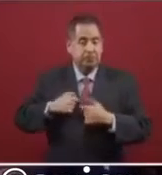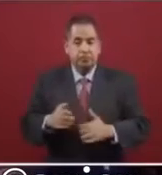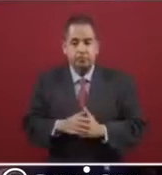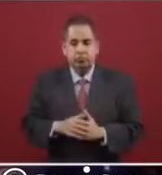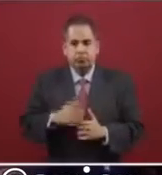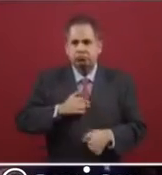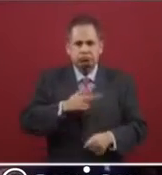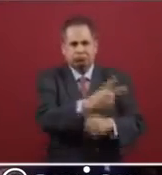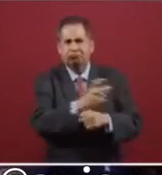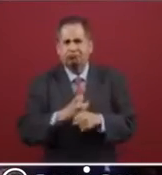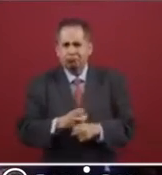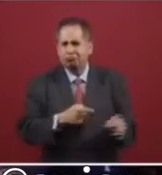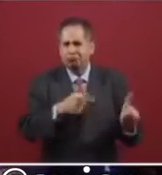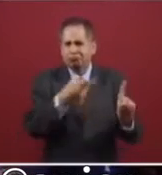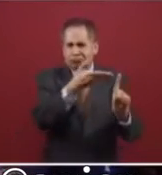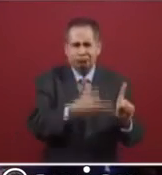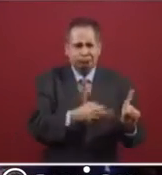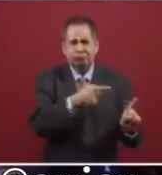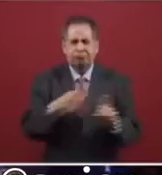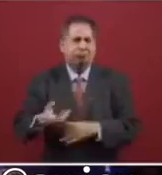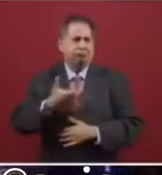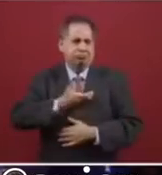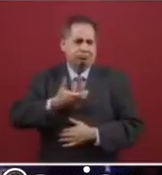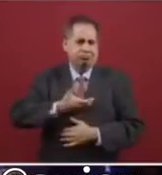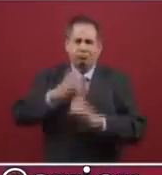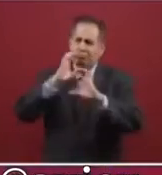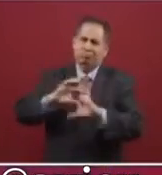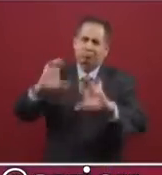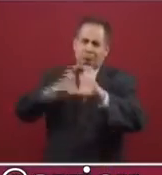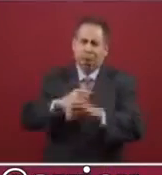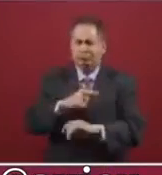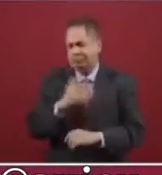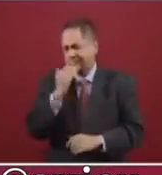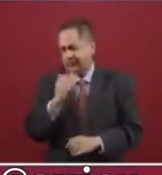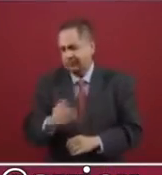lo invitamos al Zócalo.